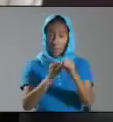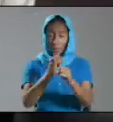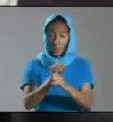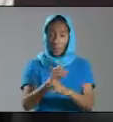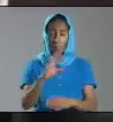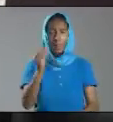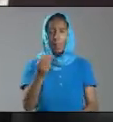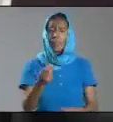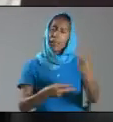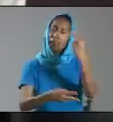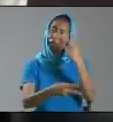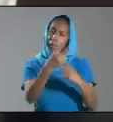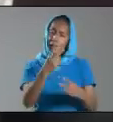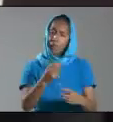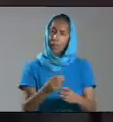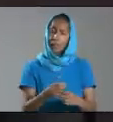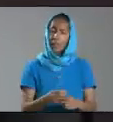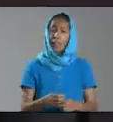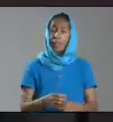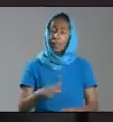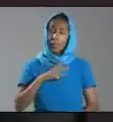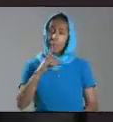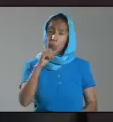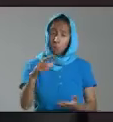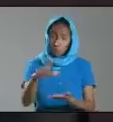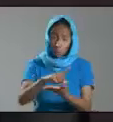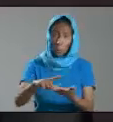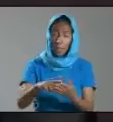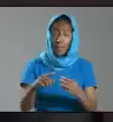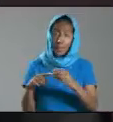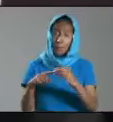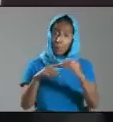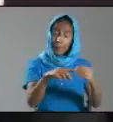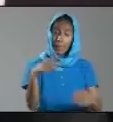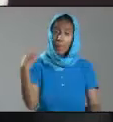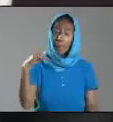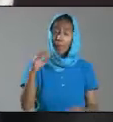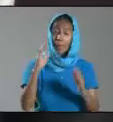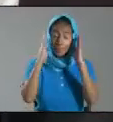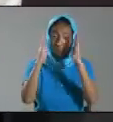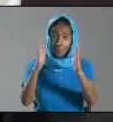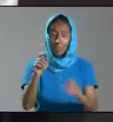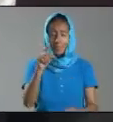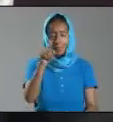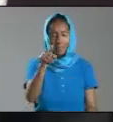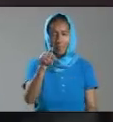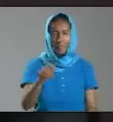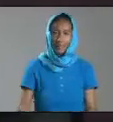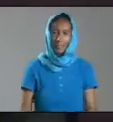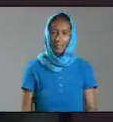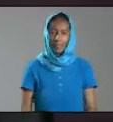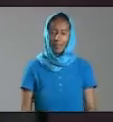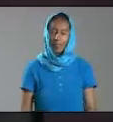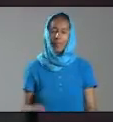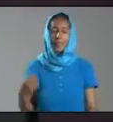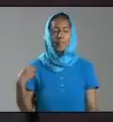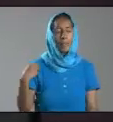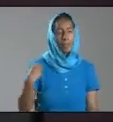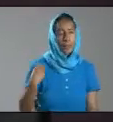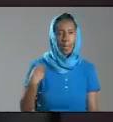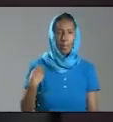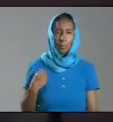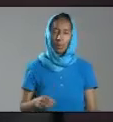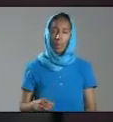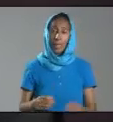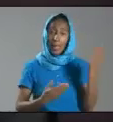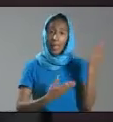a quienes el Señor les ha estado hablando constantemente y ha estado llamando a la puerta de su corazón y que hoy se encuentran en medio de nosotros.